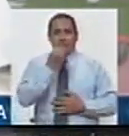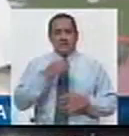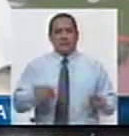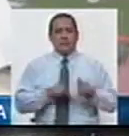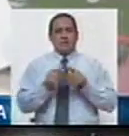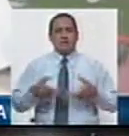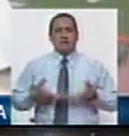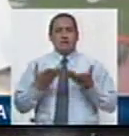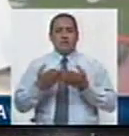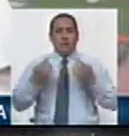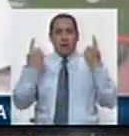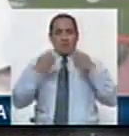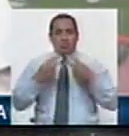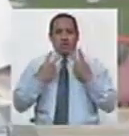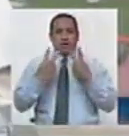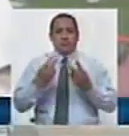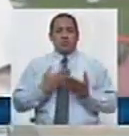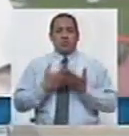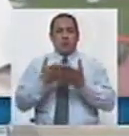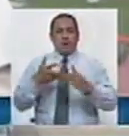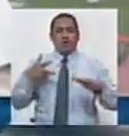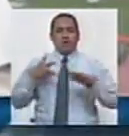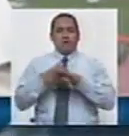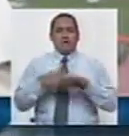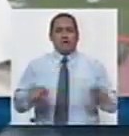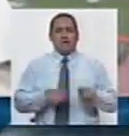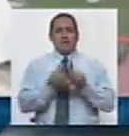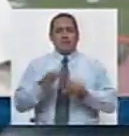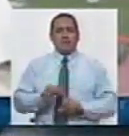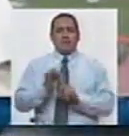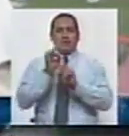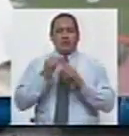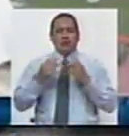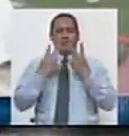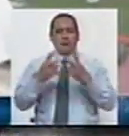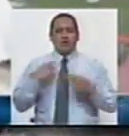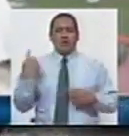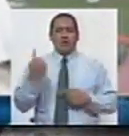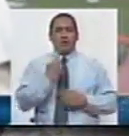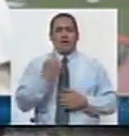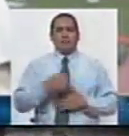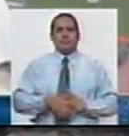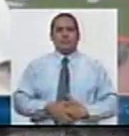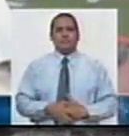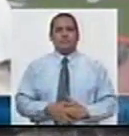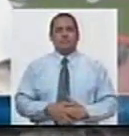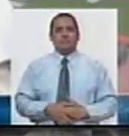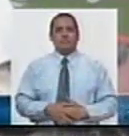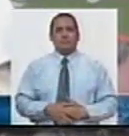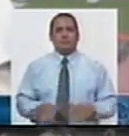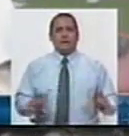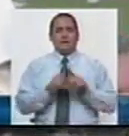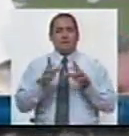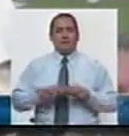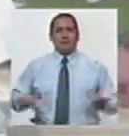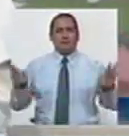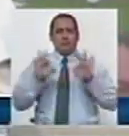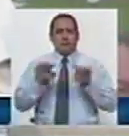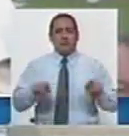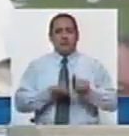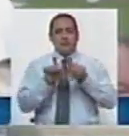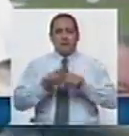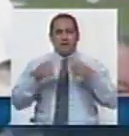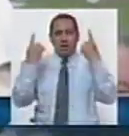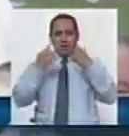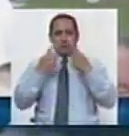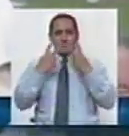ve obstaculizada por la prioridad del mercado y por la preeminencia